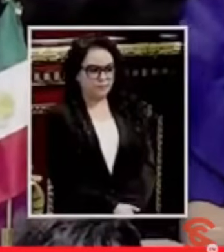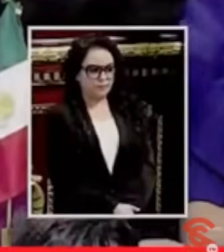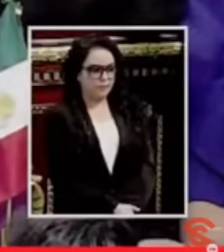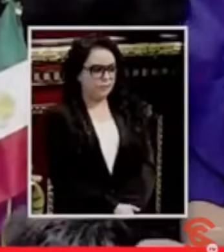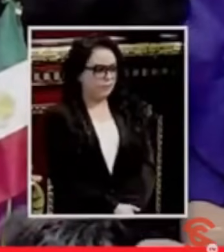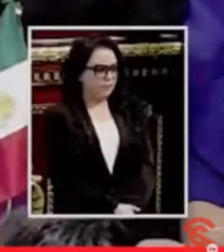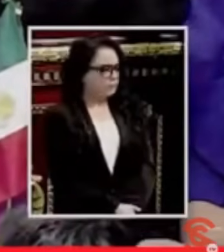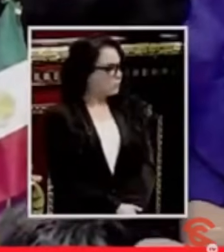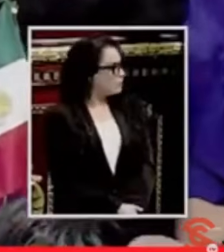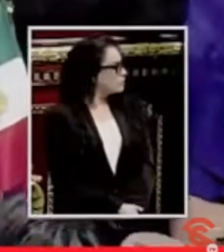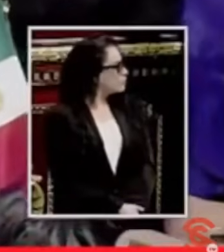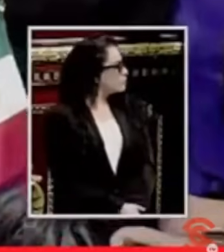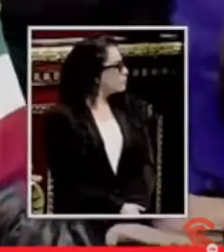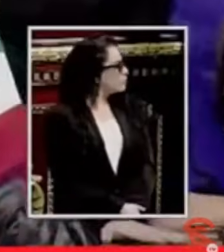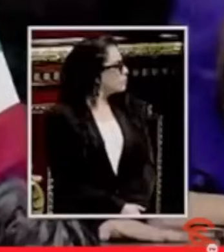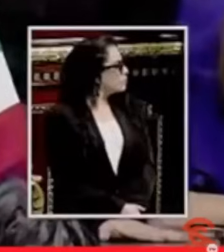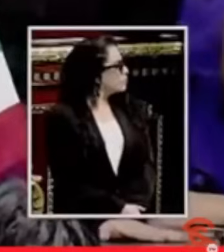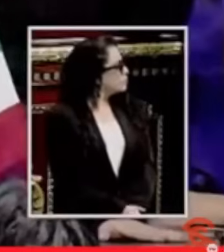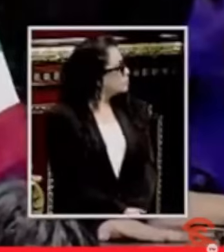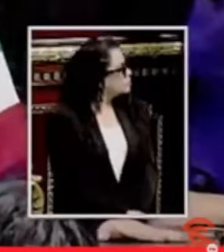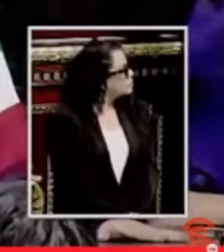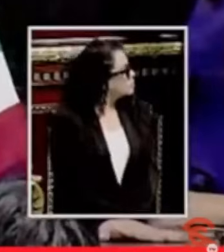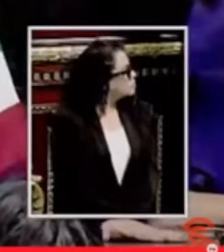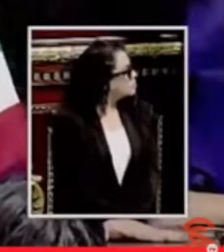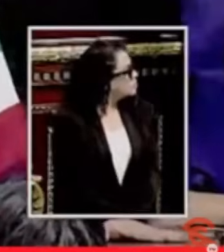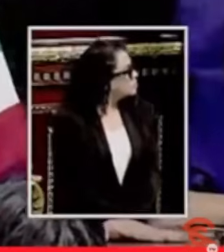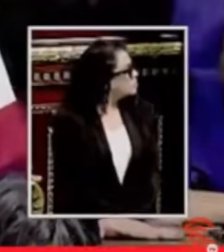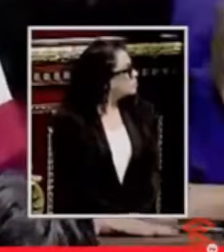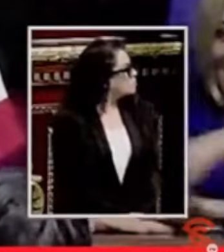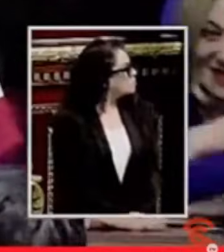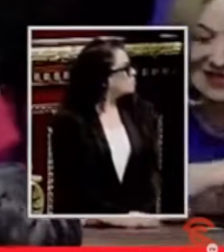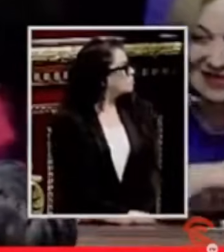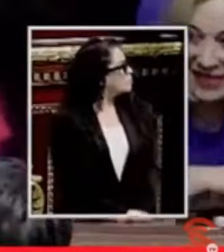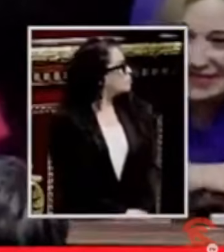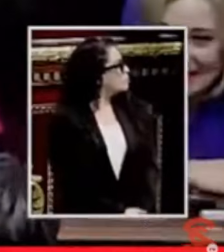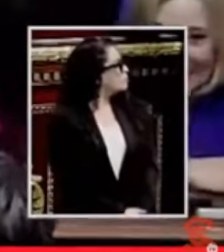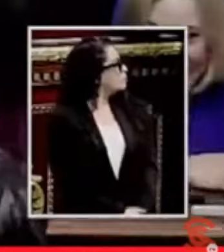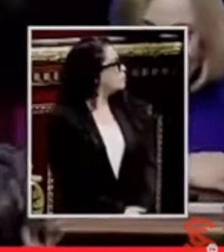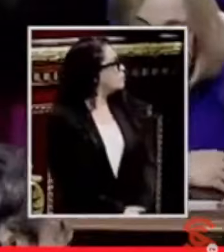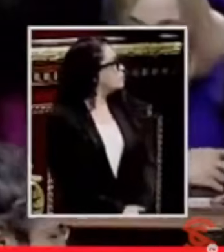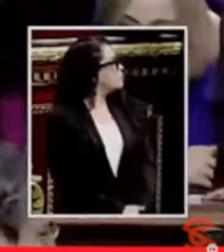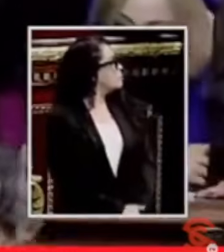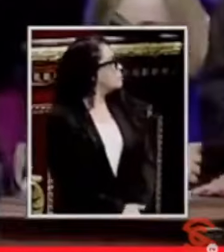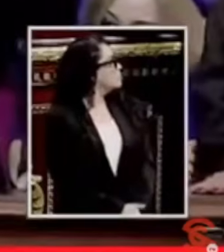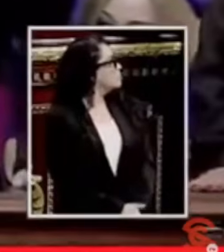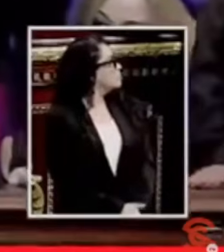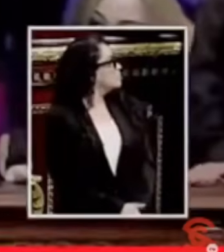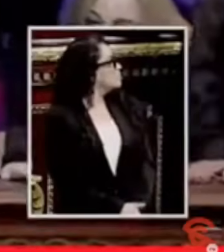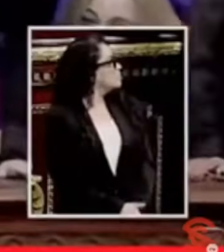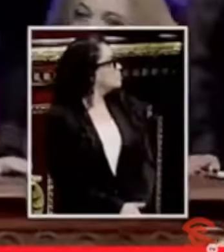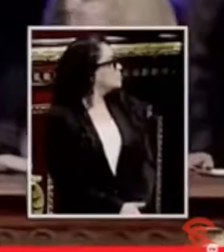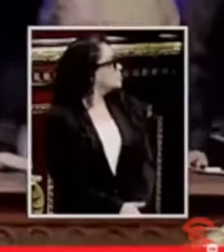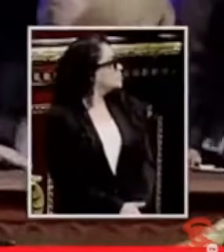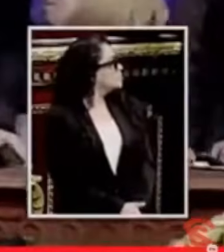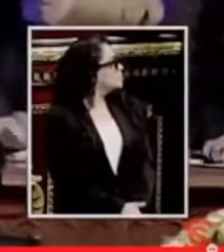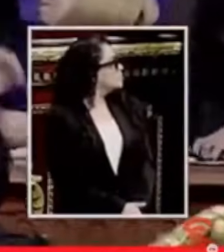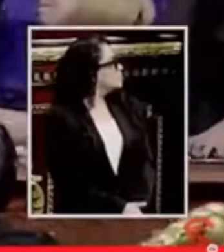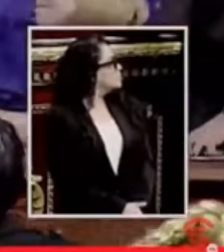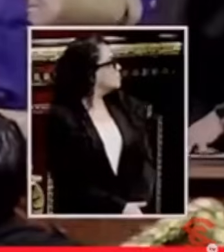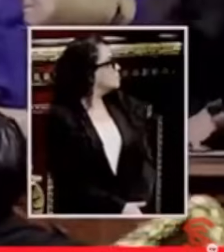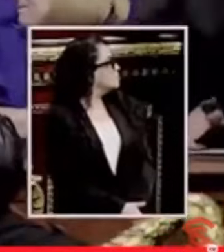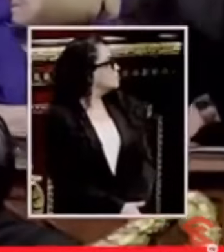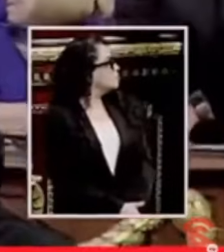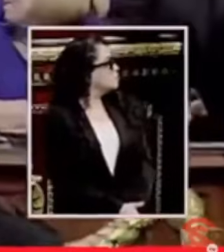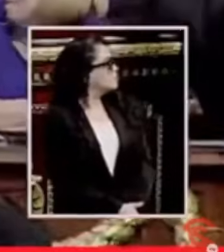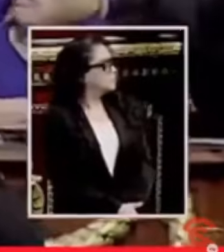mandato constitucional, nosotros, ahí mire, estamos viendo cómo pasa todo esto. Ese mandato constitucional,